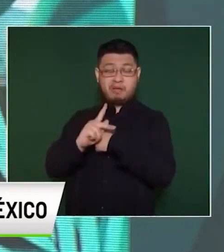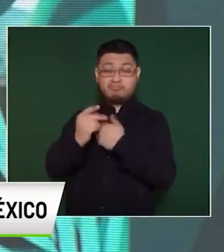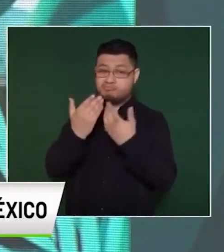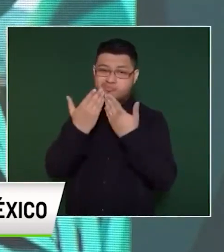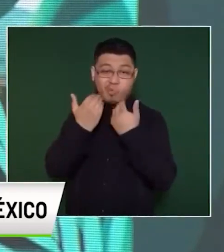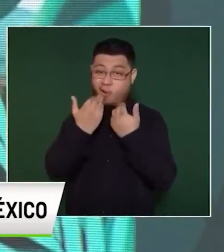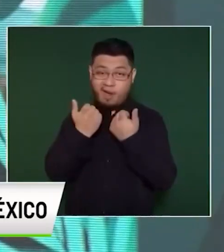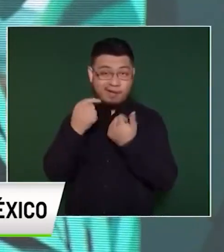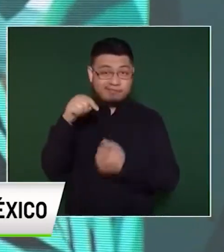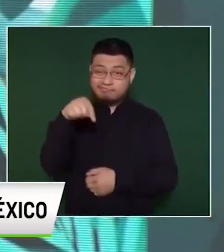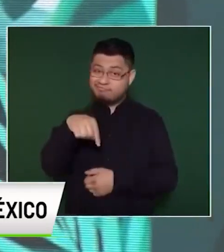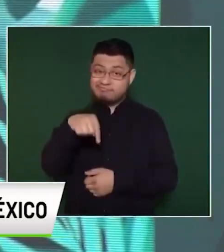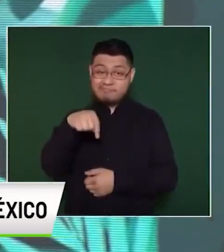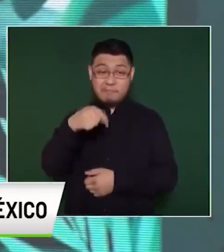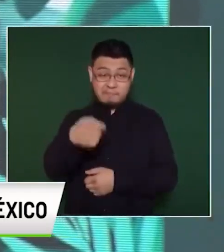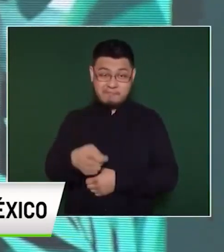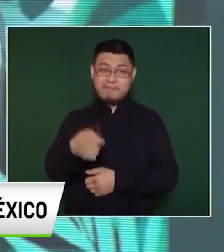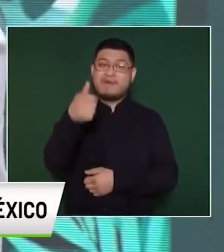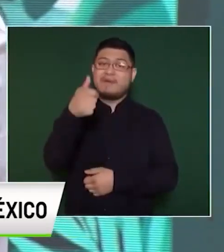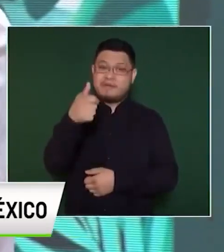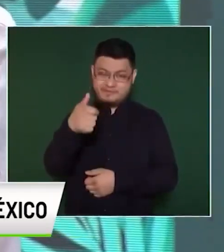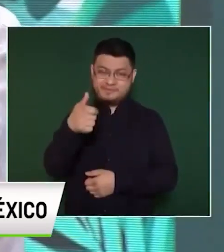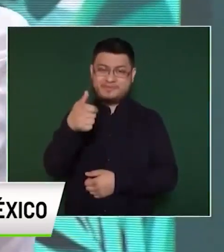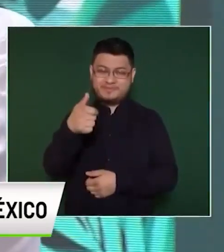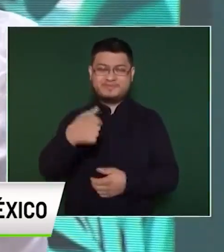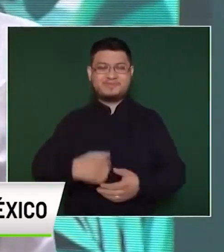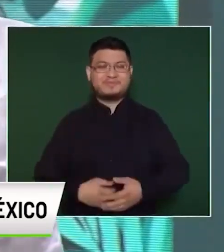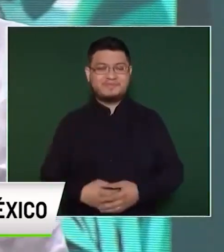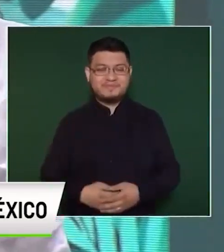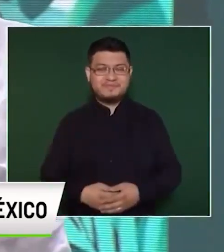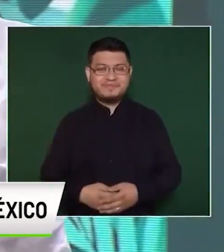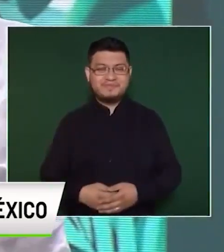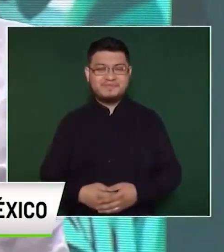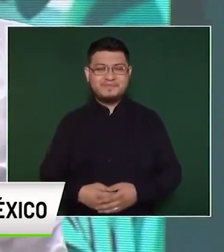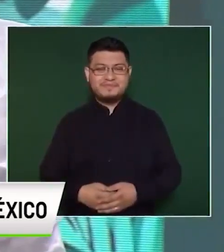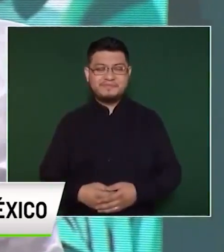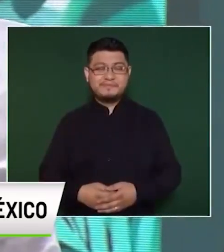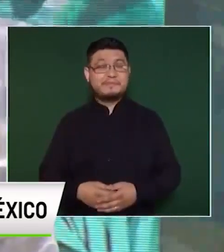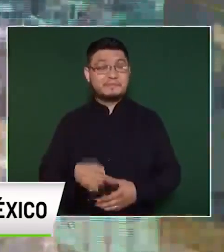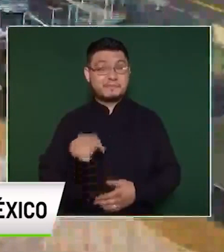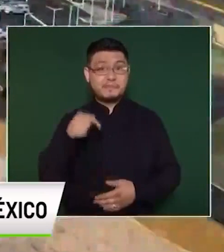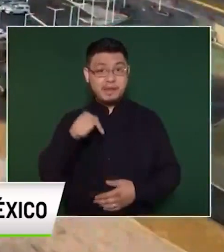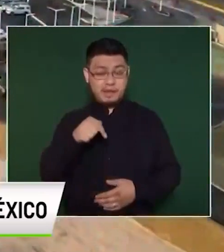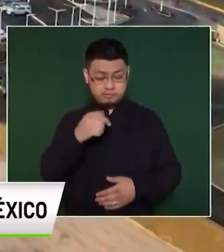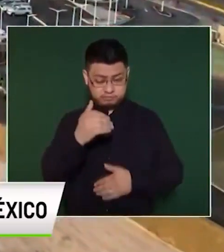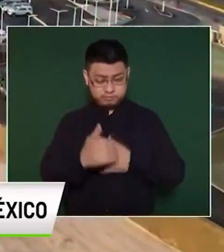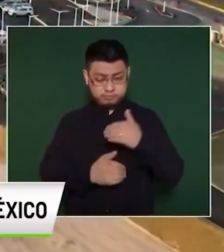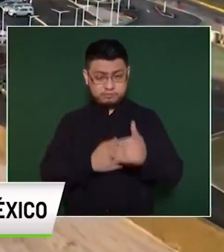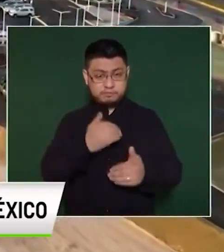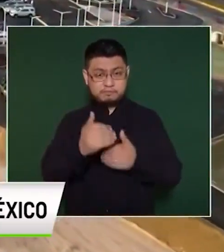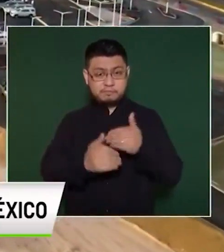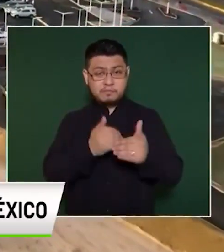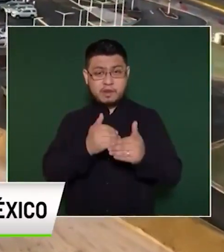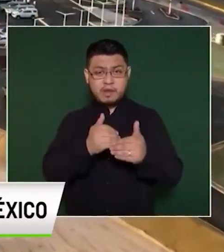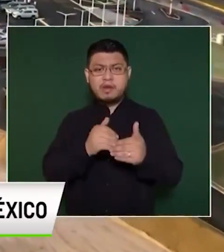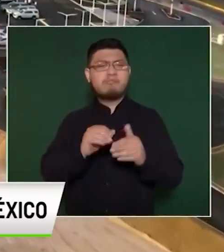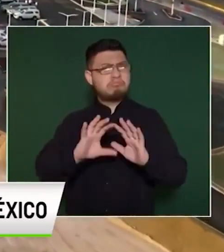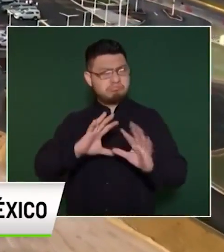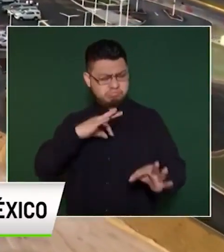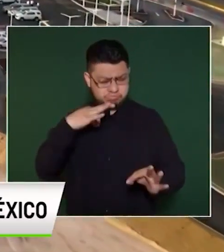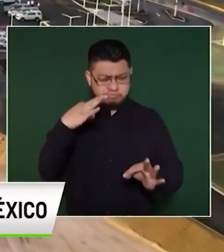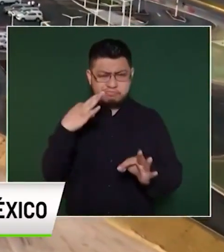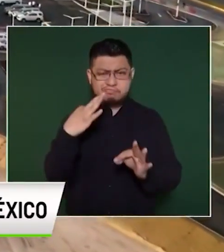mundo y se logró también en